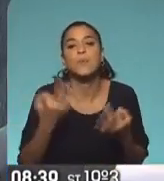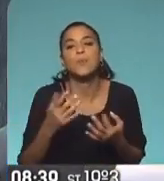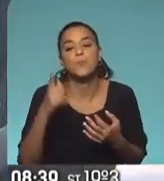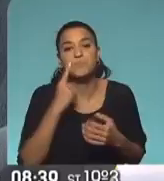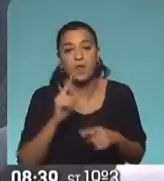nosotros